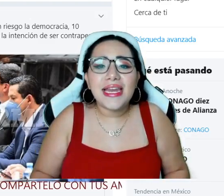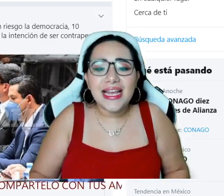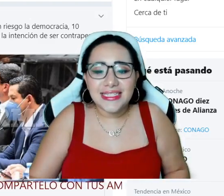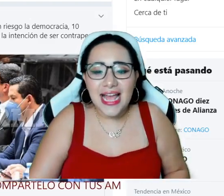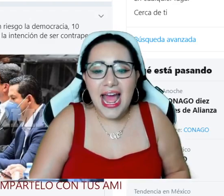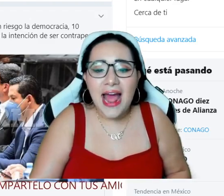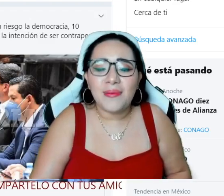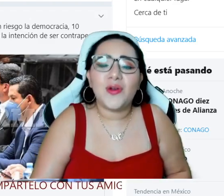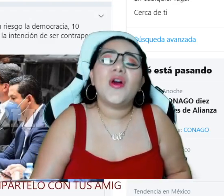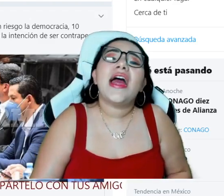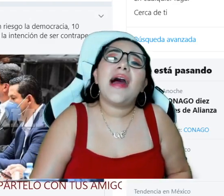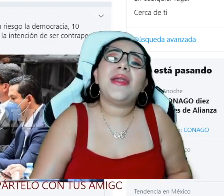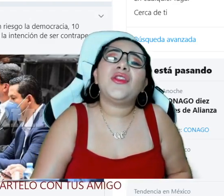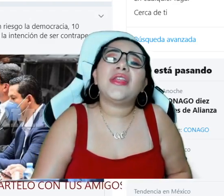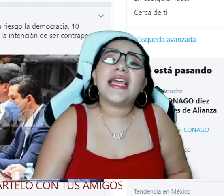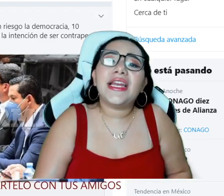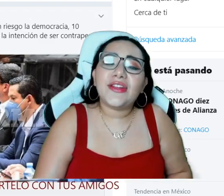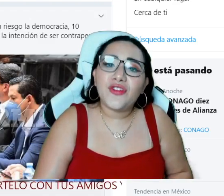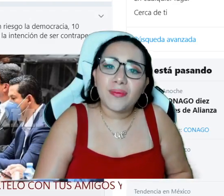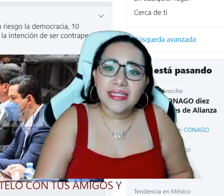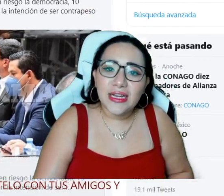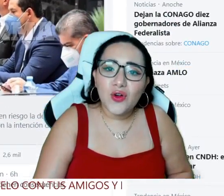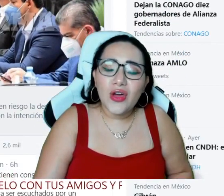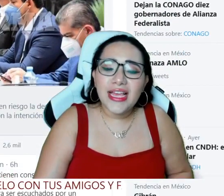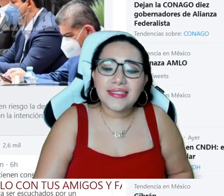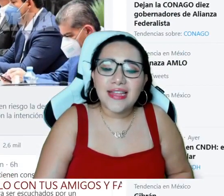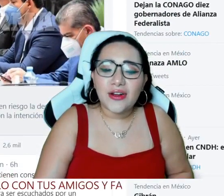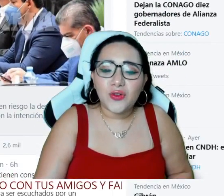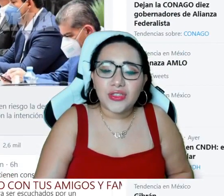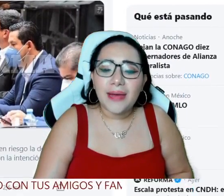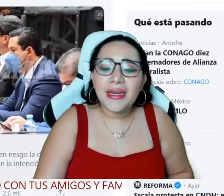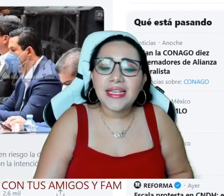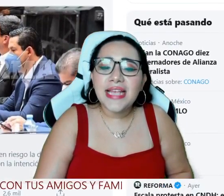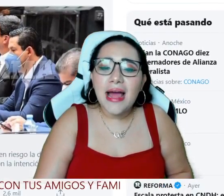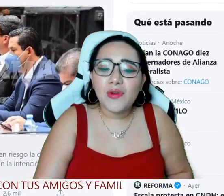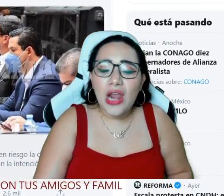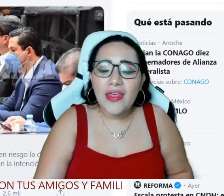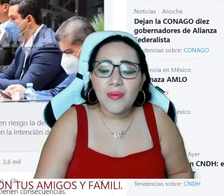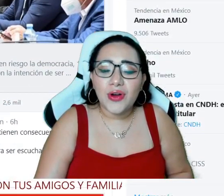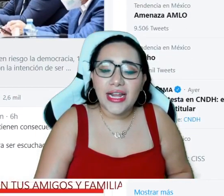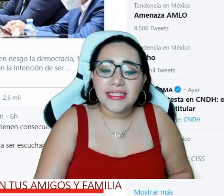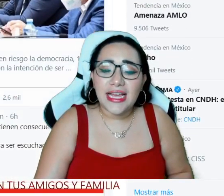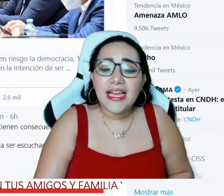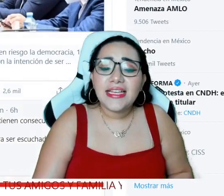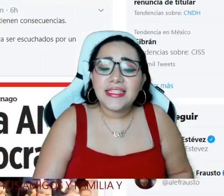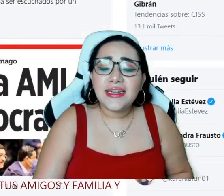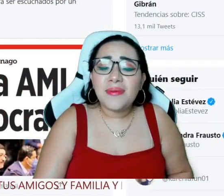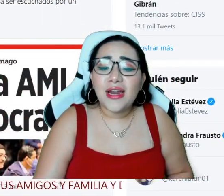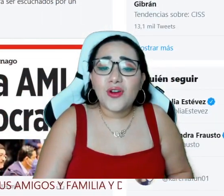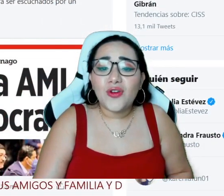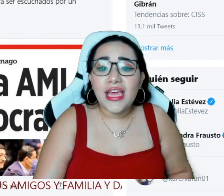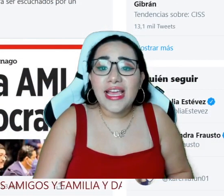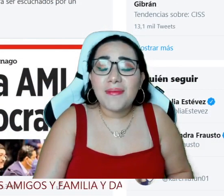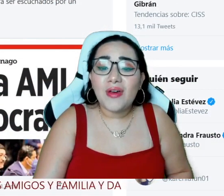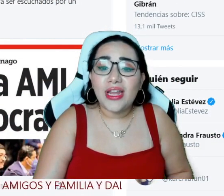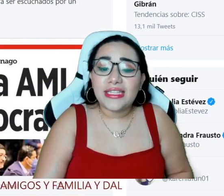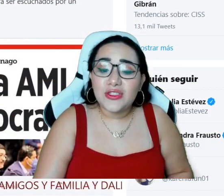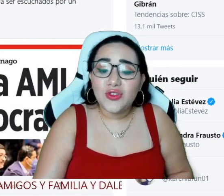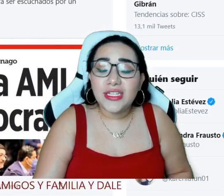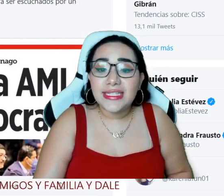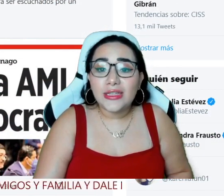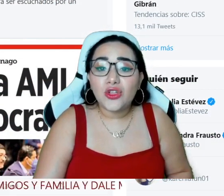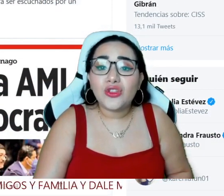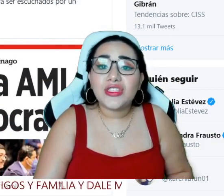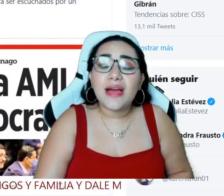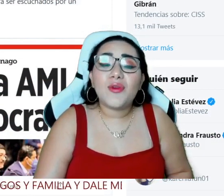amenaza hablo hablando de que el reforma sacó esta nota amenaza habló la democracia sin embargo lo que ha llamado la atención